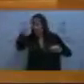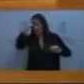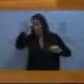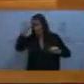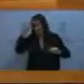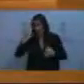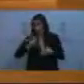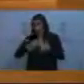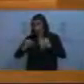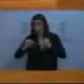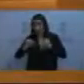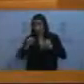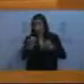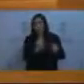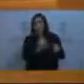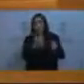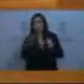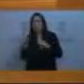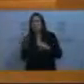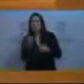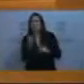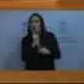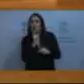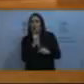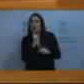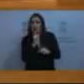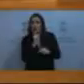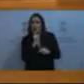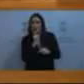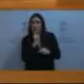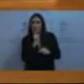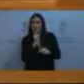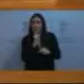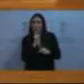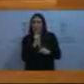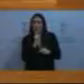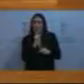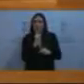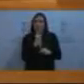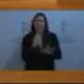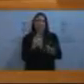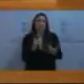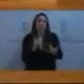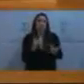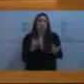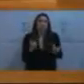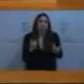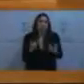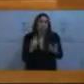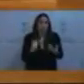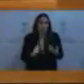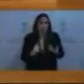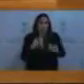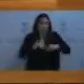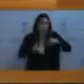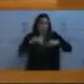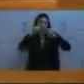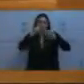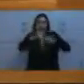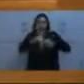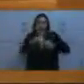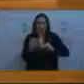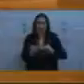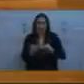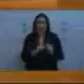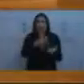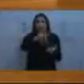usuario ¿con qué medios? Pues exactamente con los medios de los que disponga en ese momento. El centro